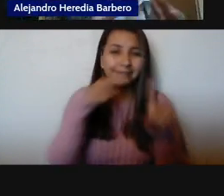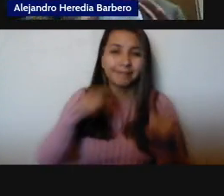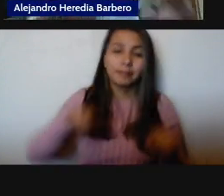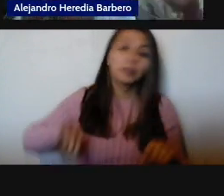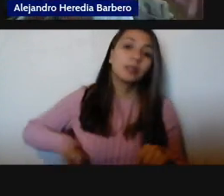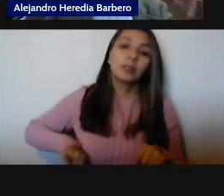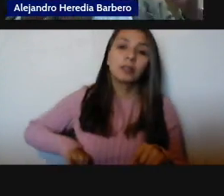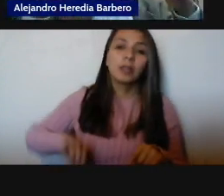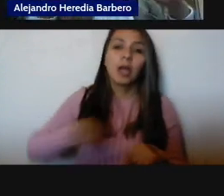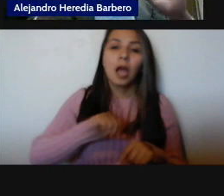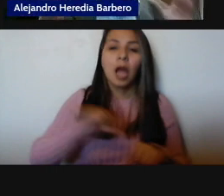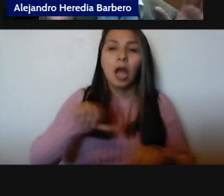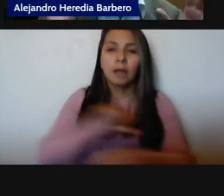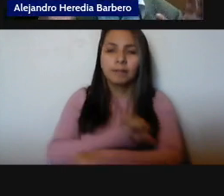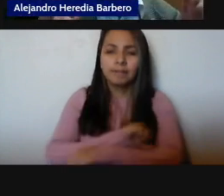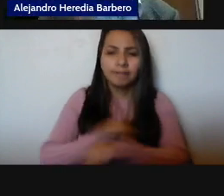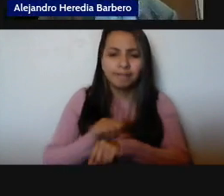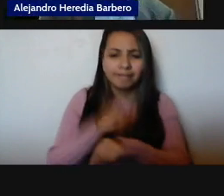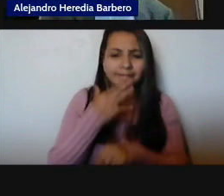moleculares que pueden transitar